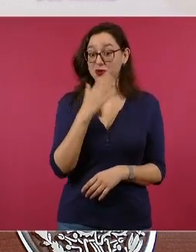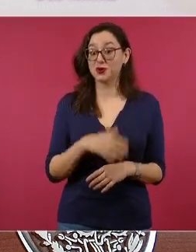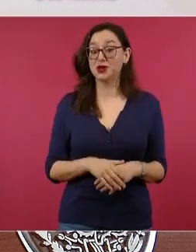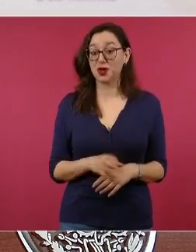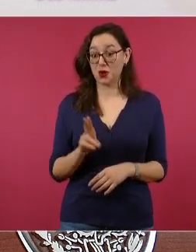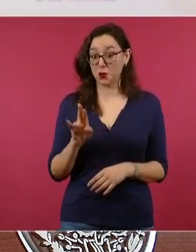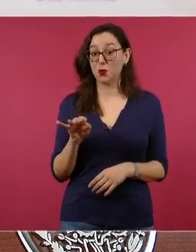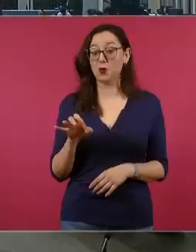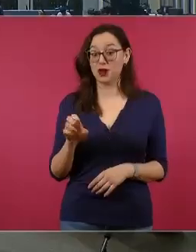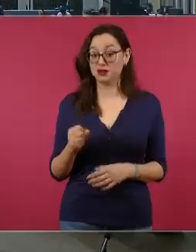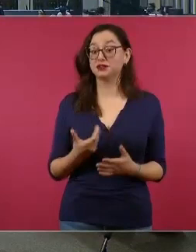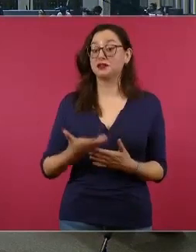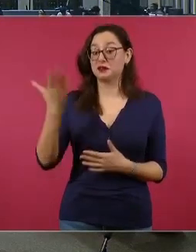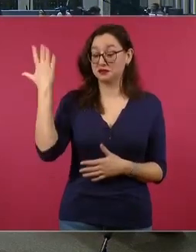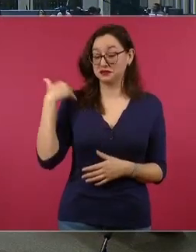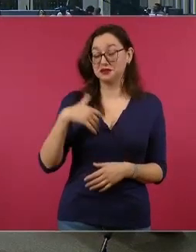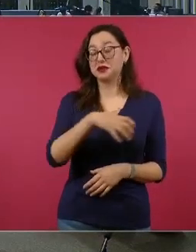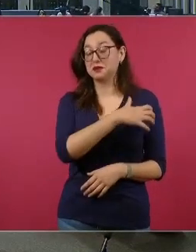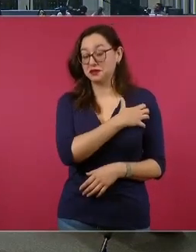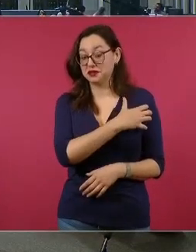Ures.